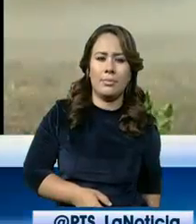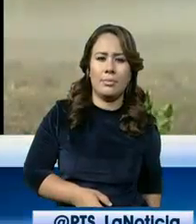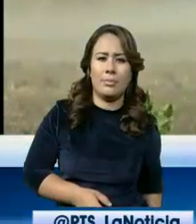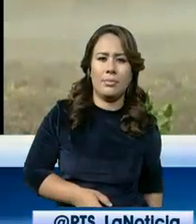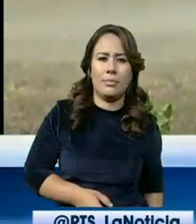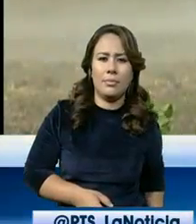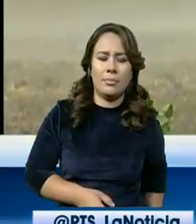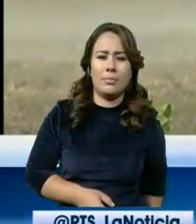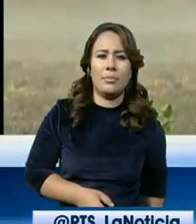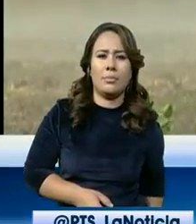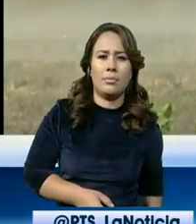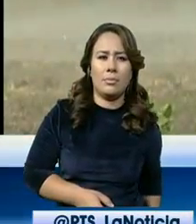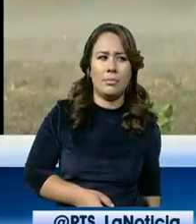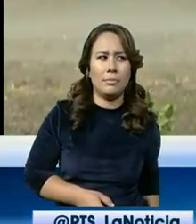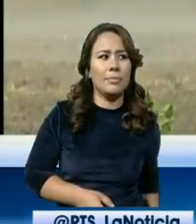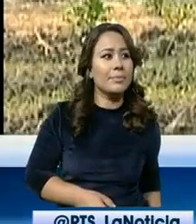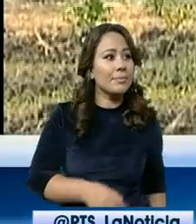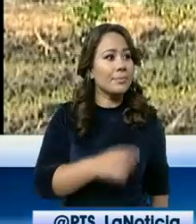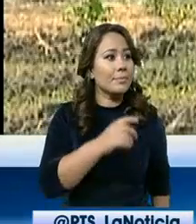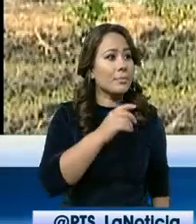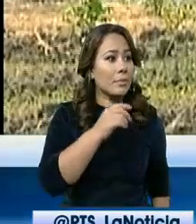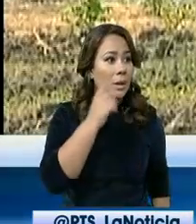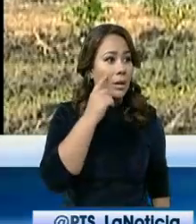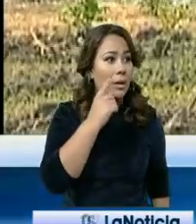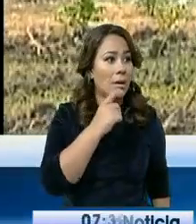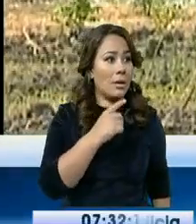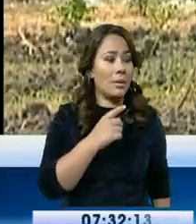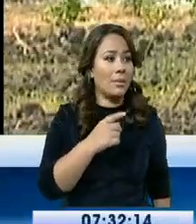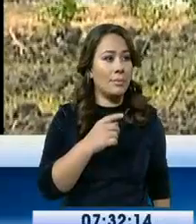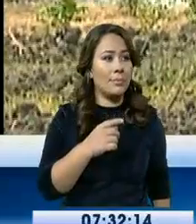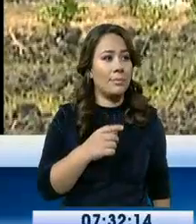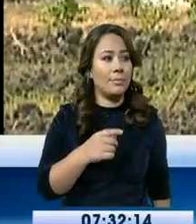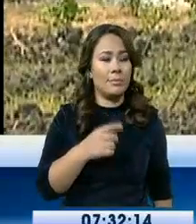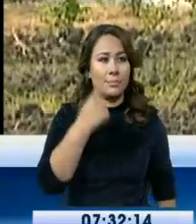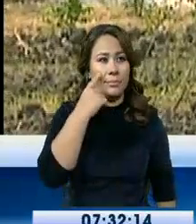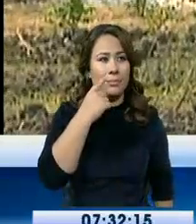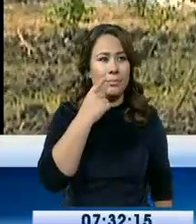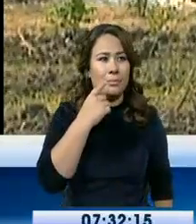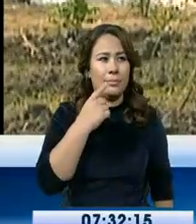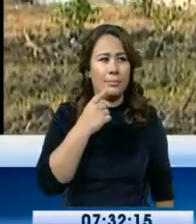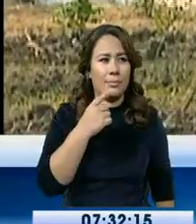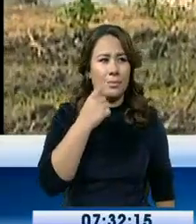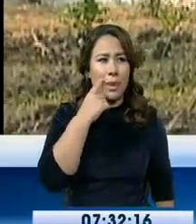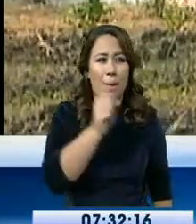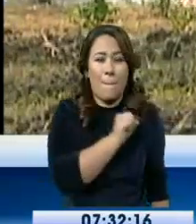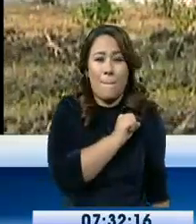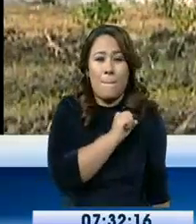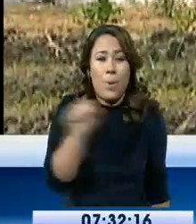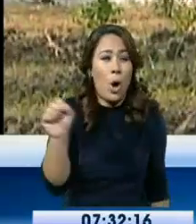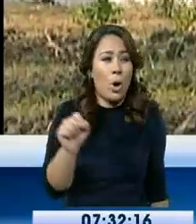La explosión mostraba el impacto de estos productos.